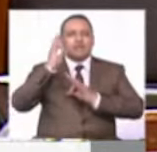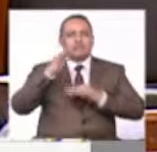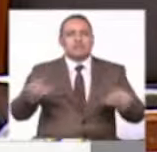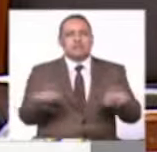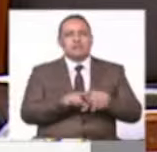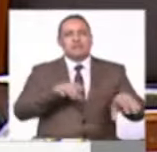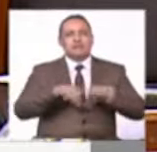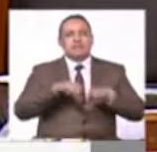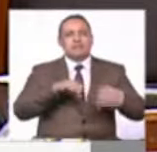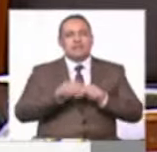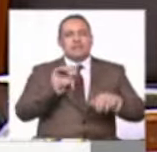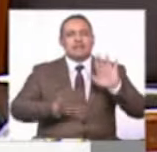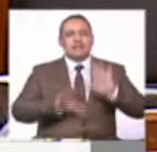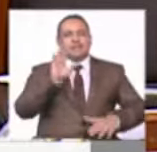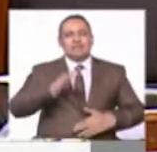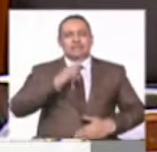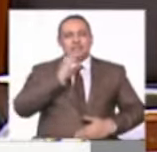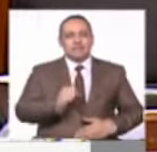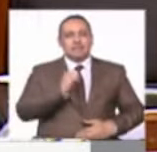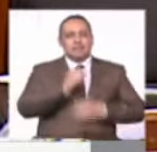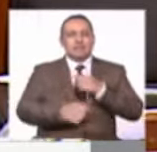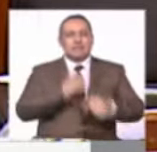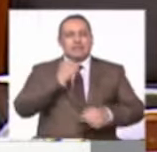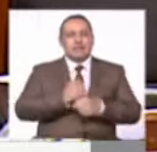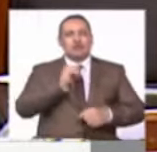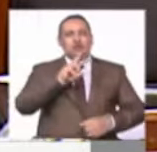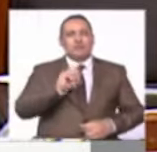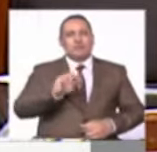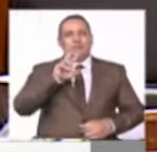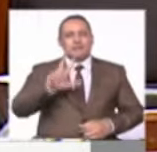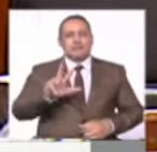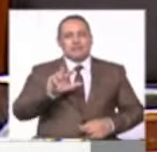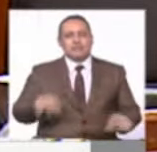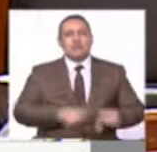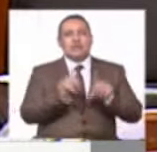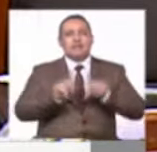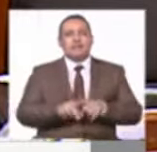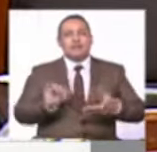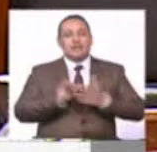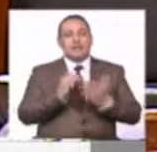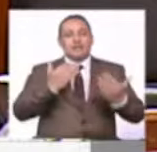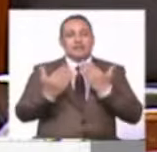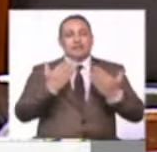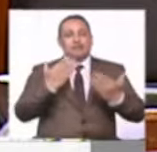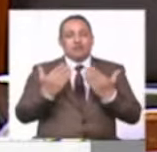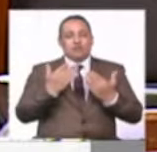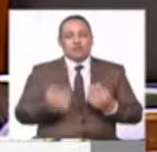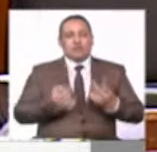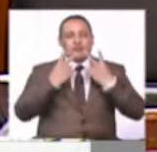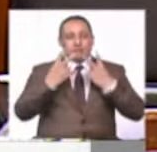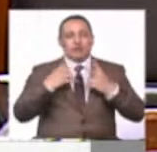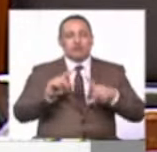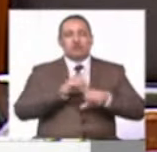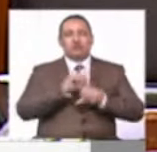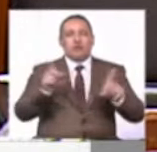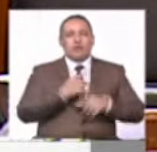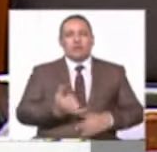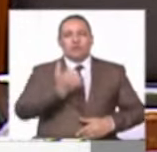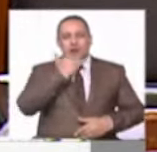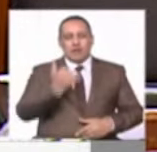realizada el 15 de diciembre del 2023 donde de manera inequívoca